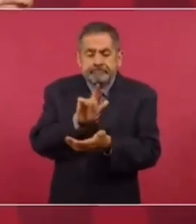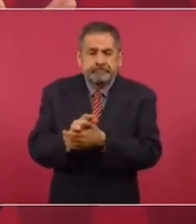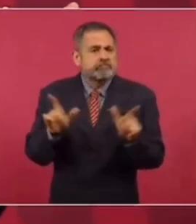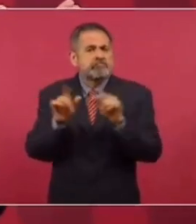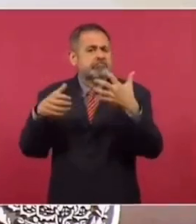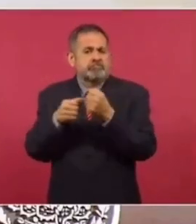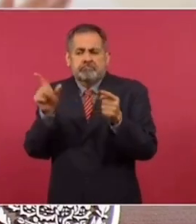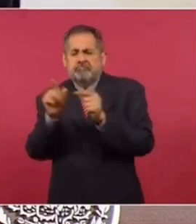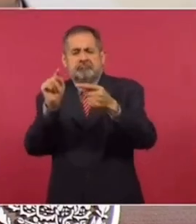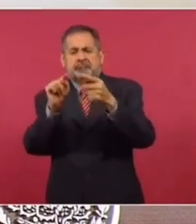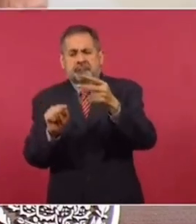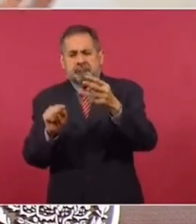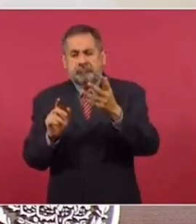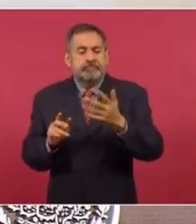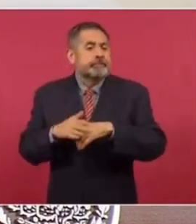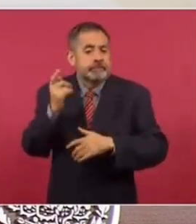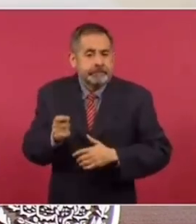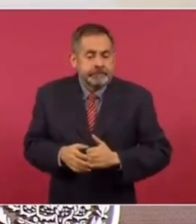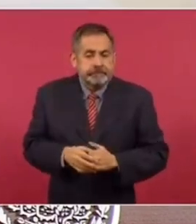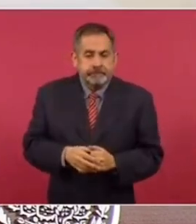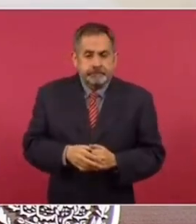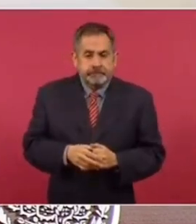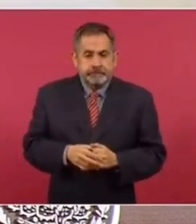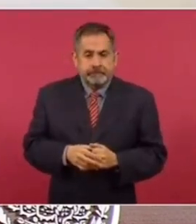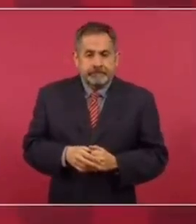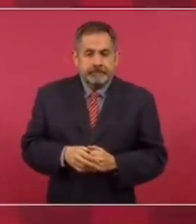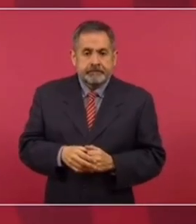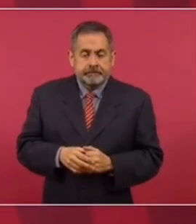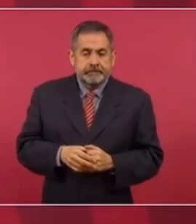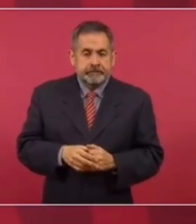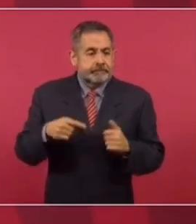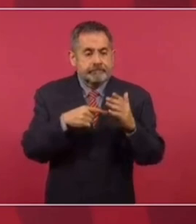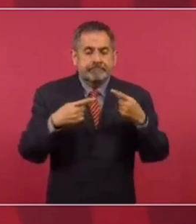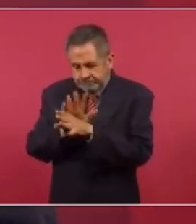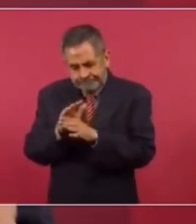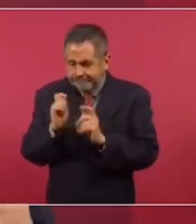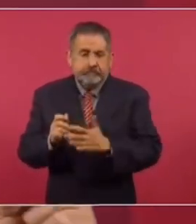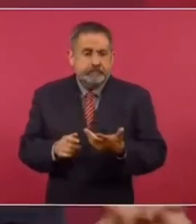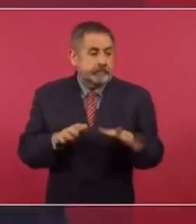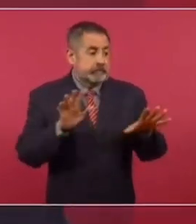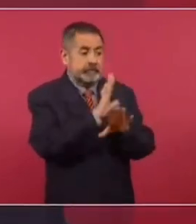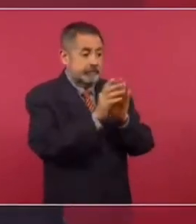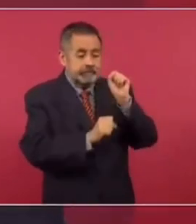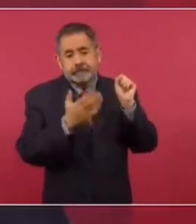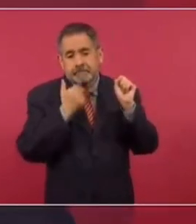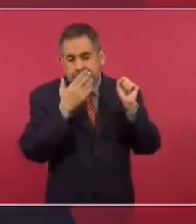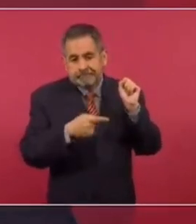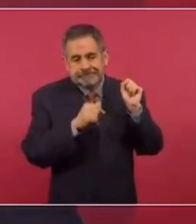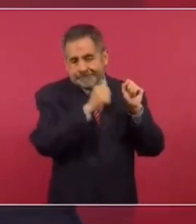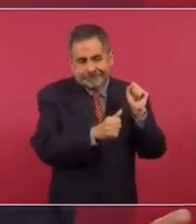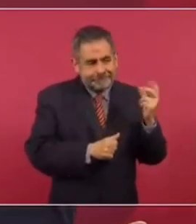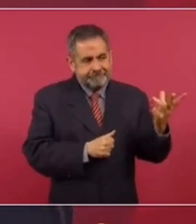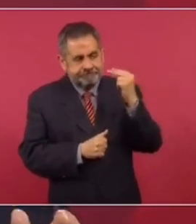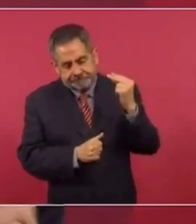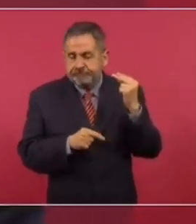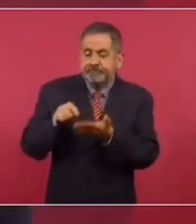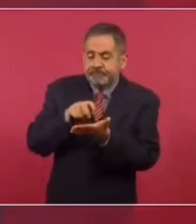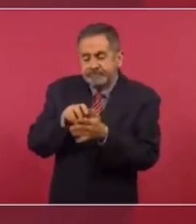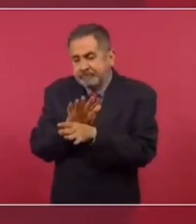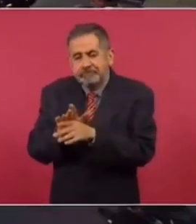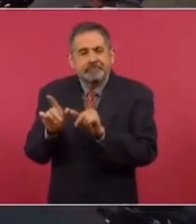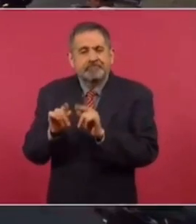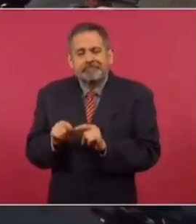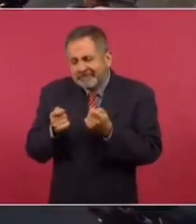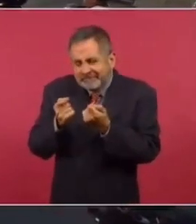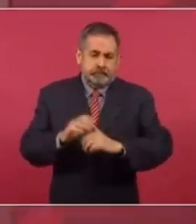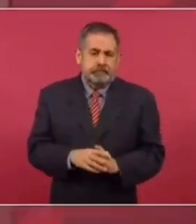muy acotada porque no podemos violar la Constitución. Porque como no hubo reforma constitucional, no va a haber, pues